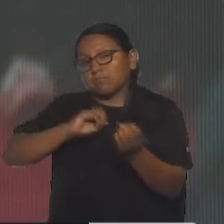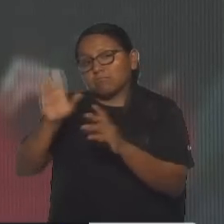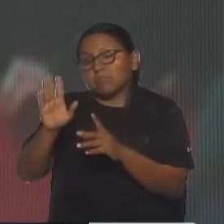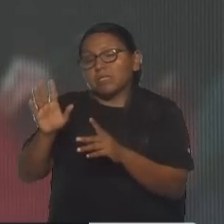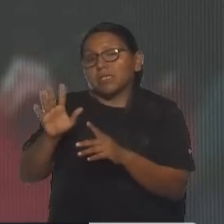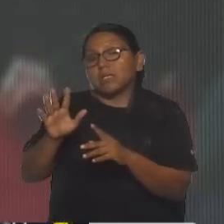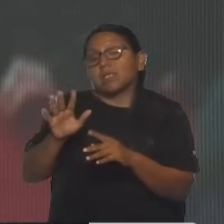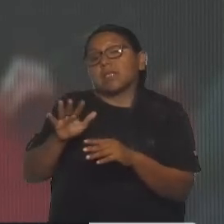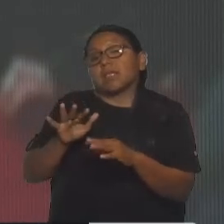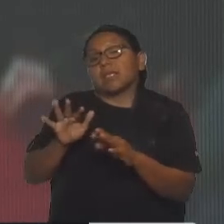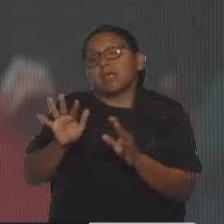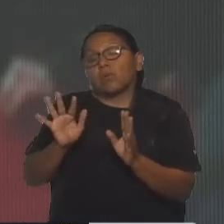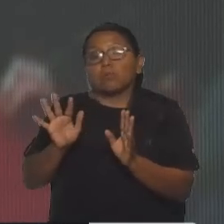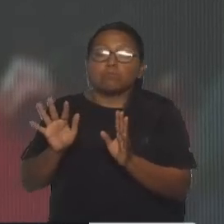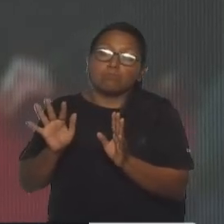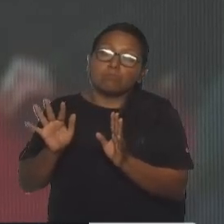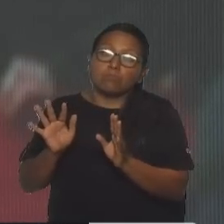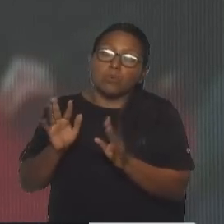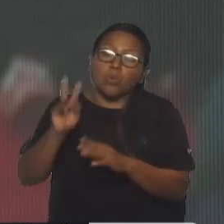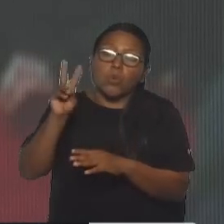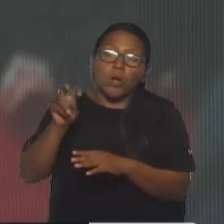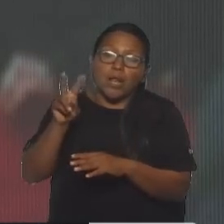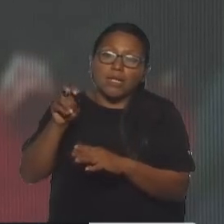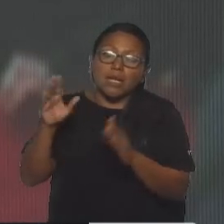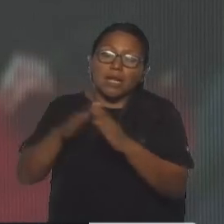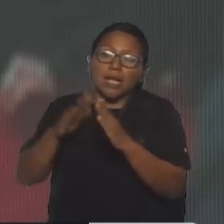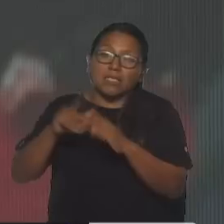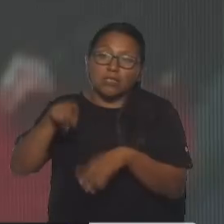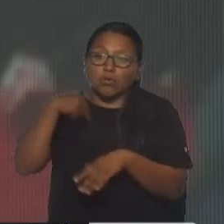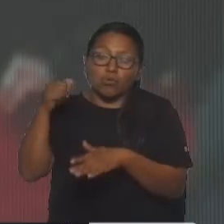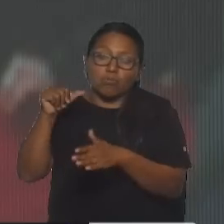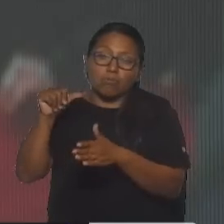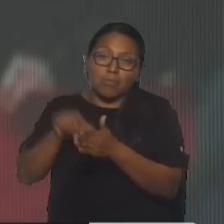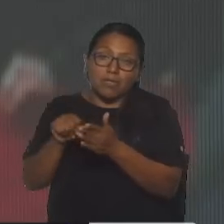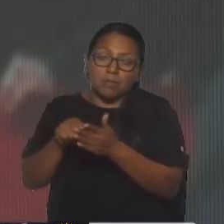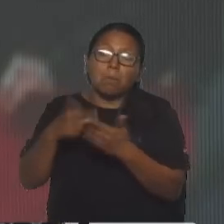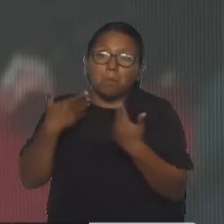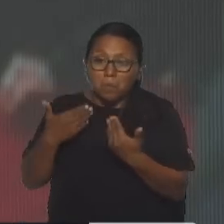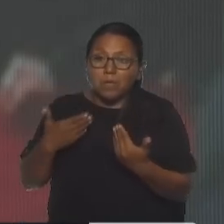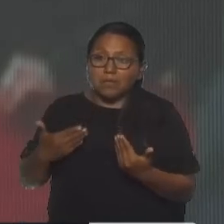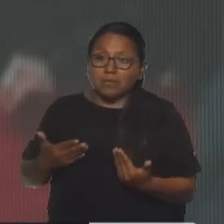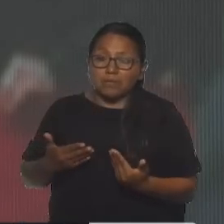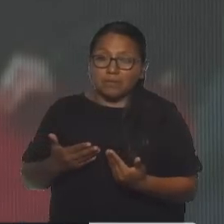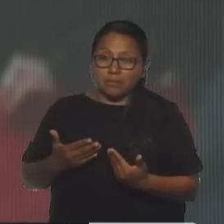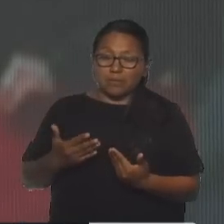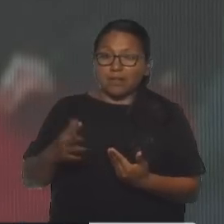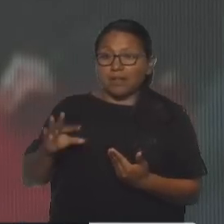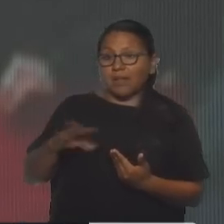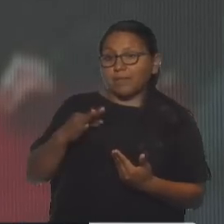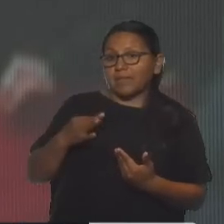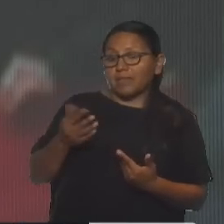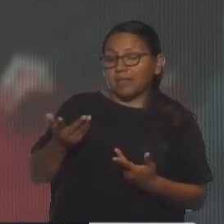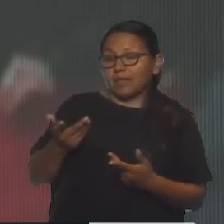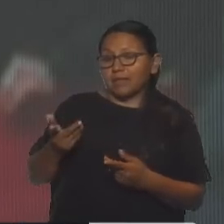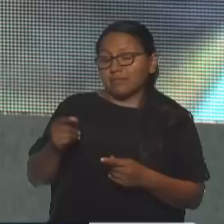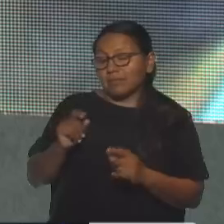luz es mínimo y a lo mejor con un alquiler de casa en otro país pueden afrontar la vida que no podría afrontar en